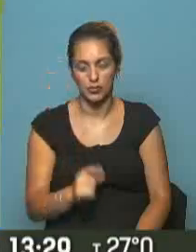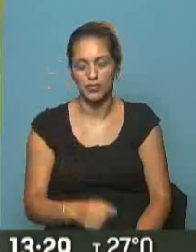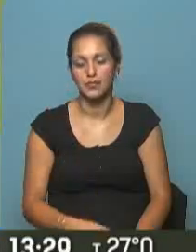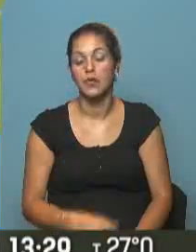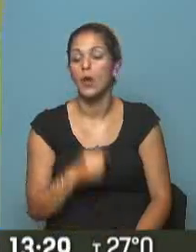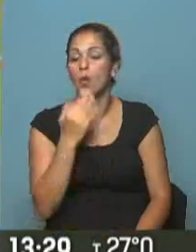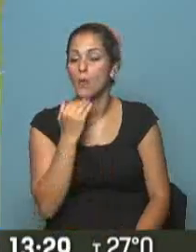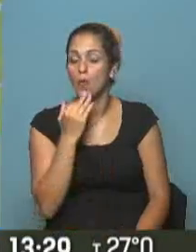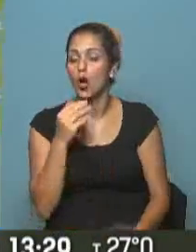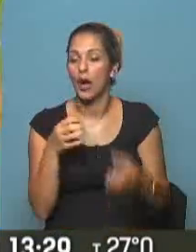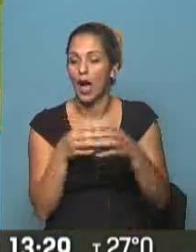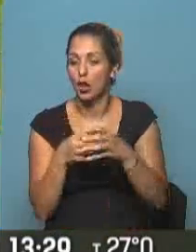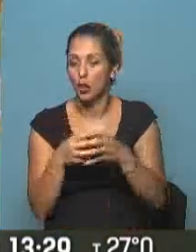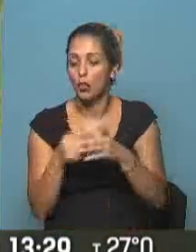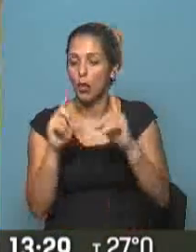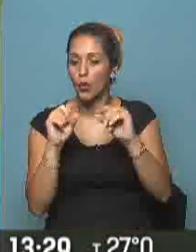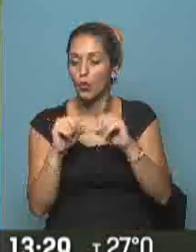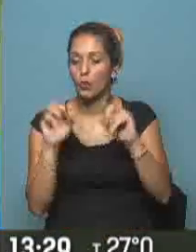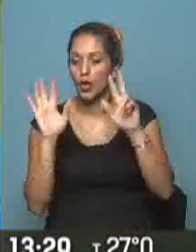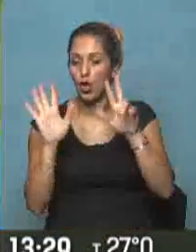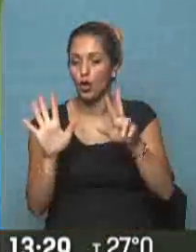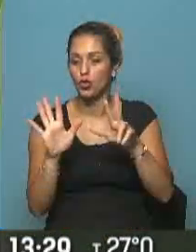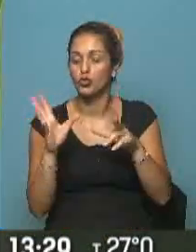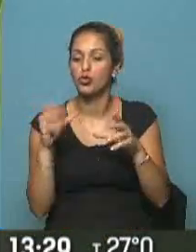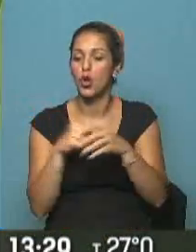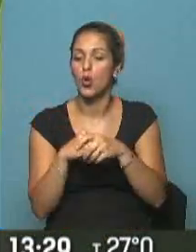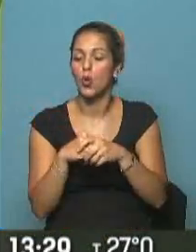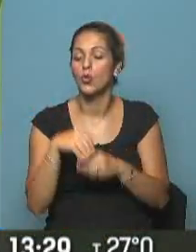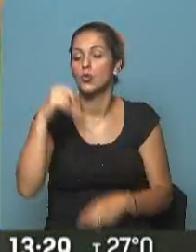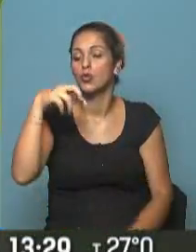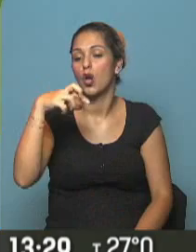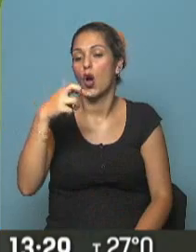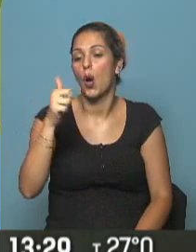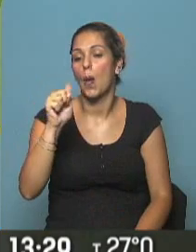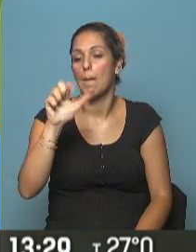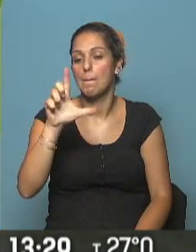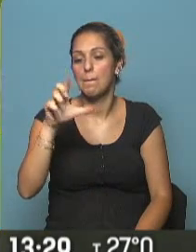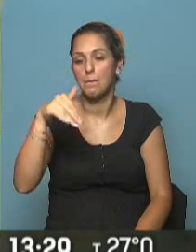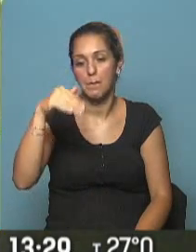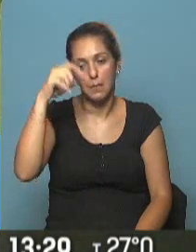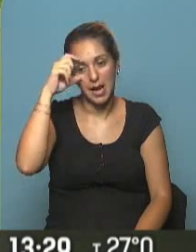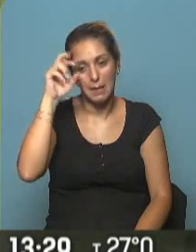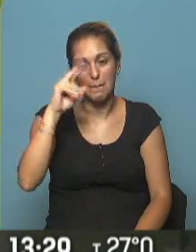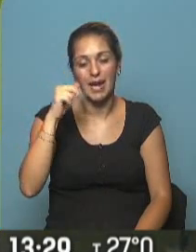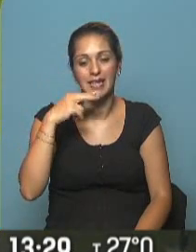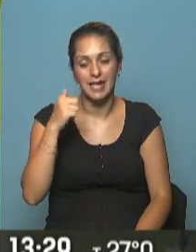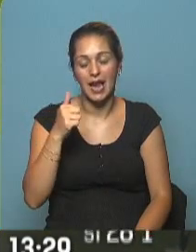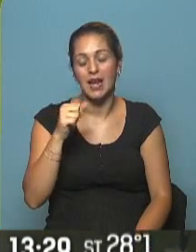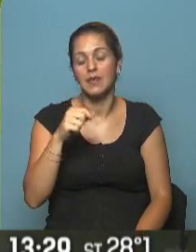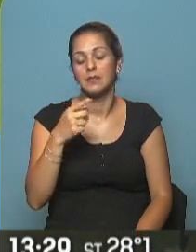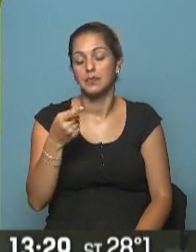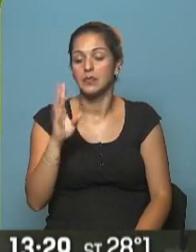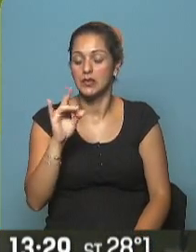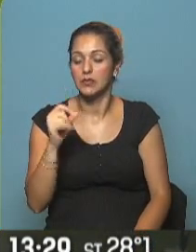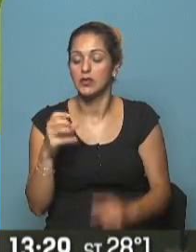Boca participa del grupo 8 junto a Palmeiras y Junior de Barranquilla, además. Difícil grupo. Después quedará